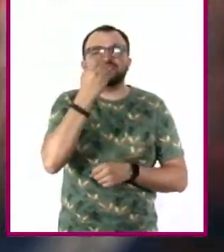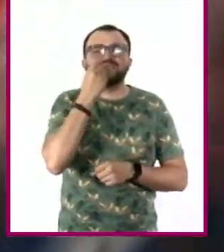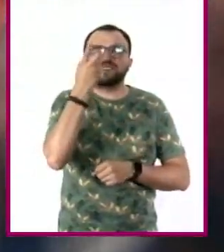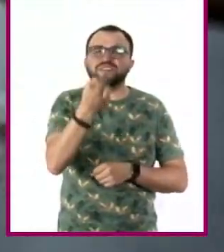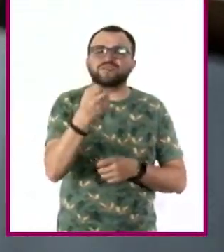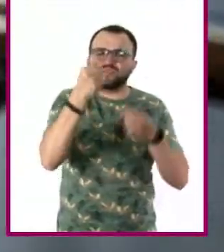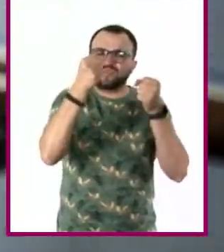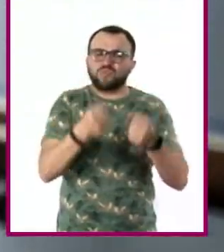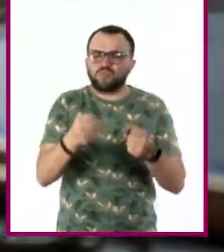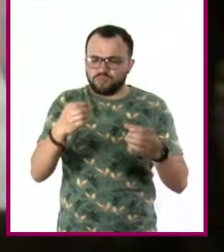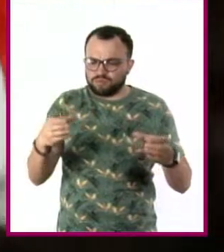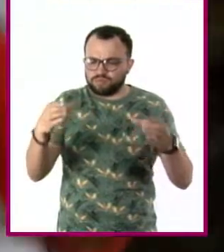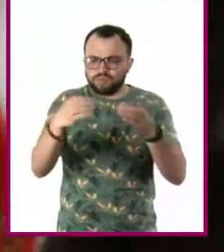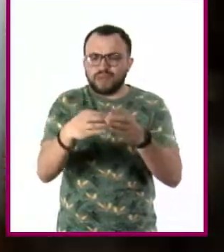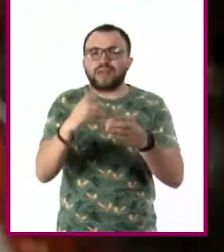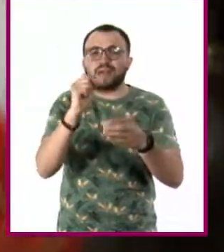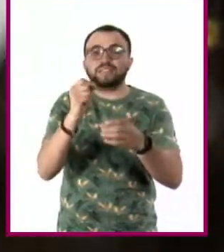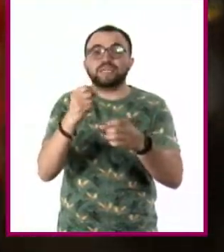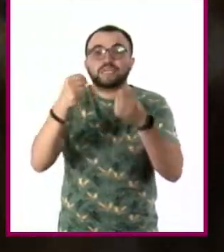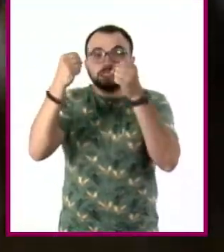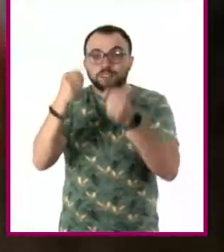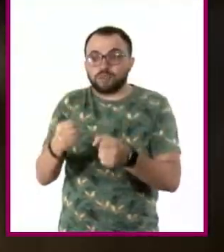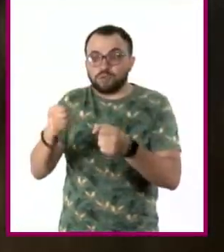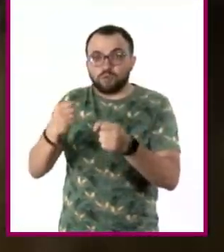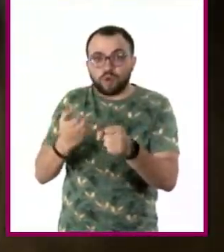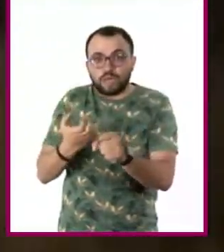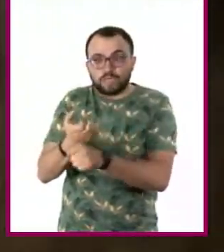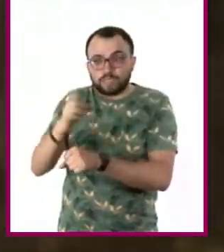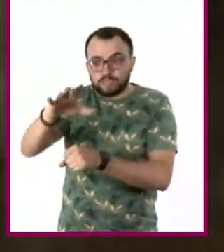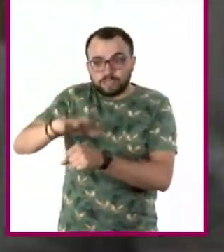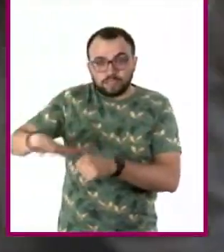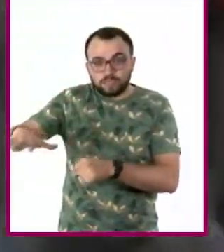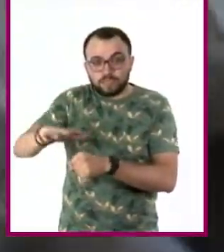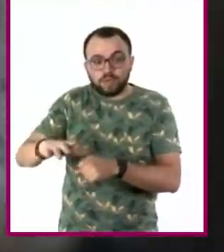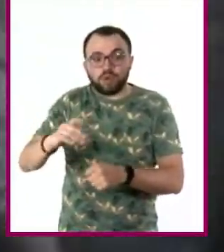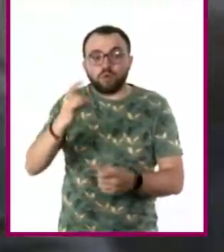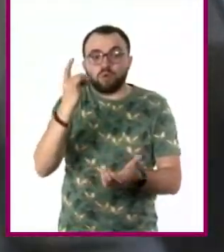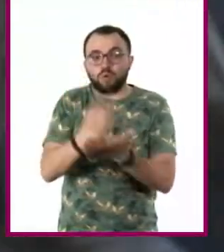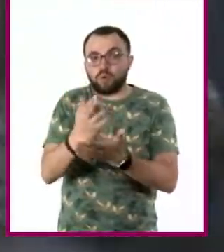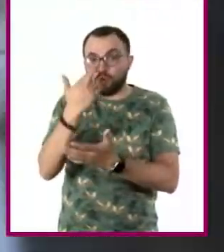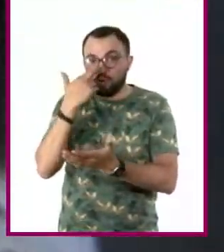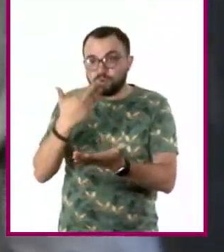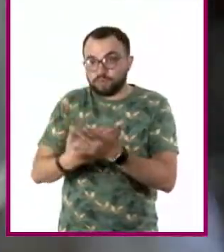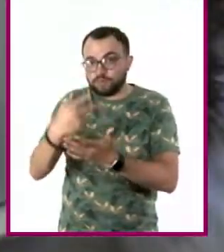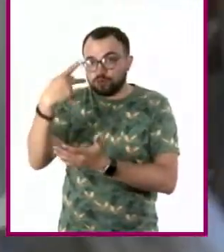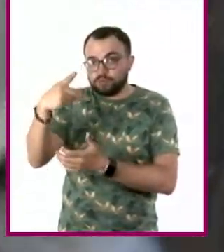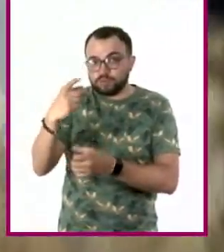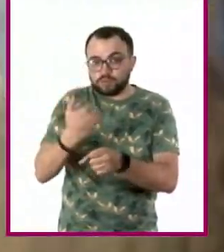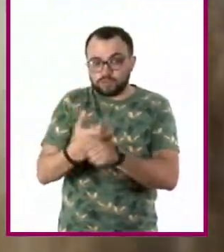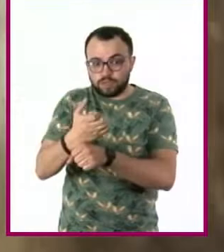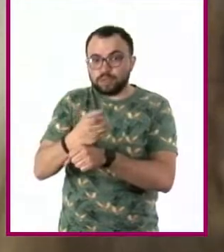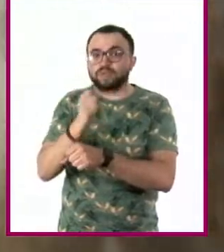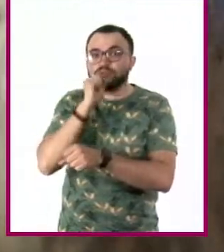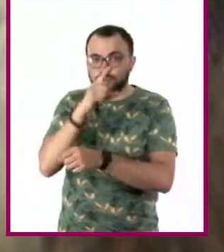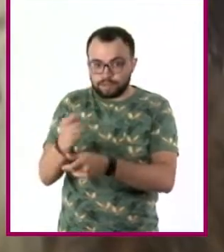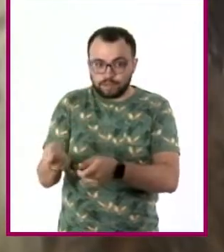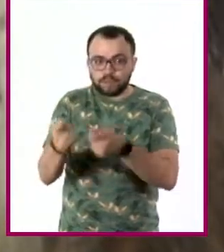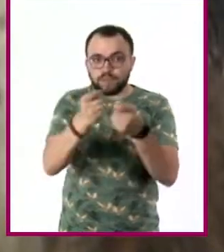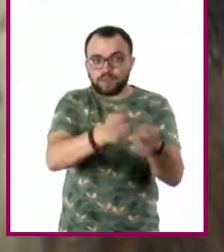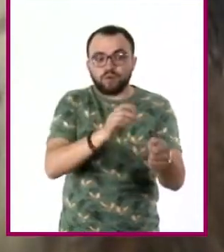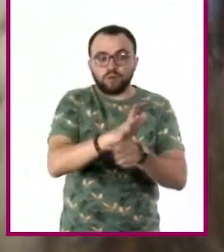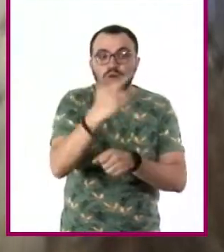la seguridad de un Estado, su supervivencia no era exclusiva responsabilidad del Estado, que pasaba a considerarse como